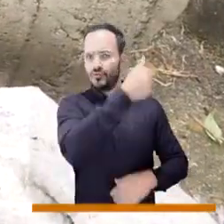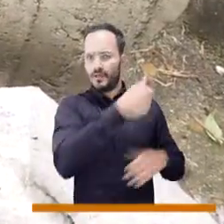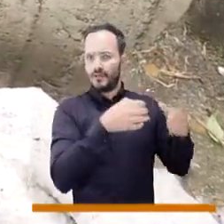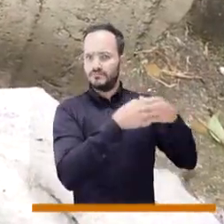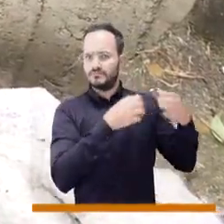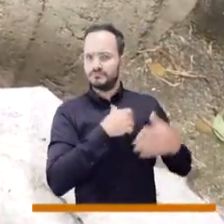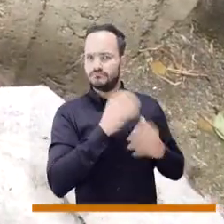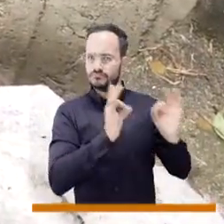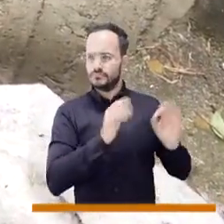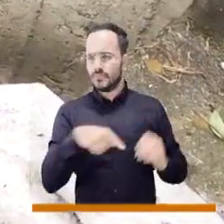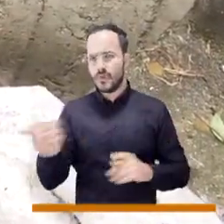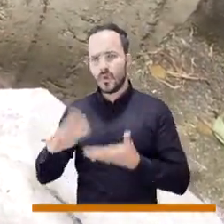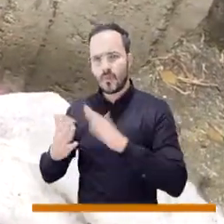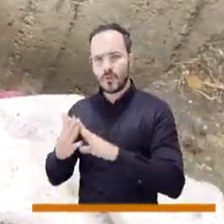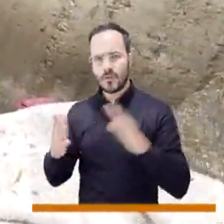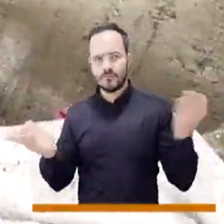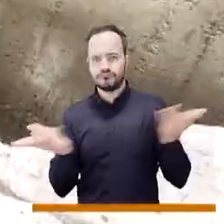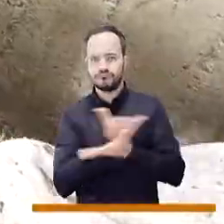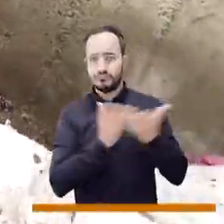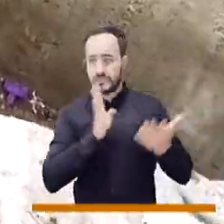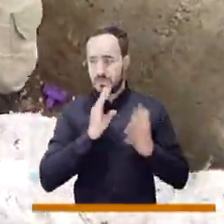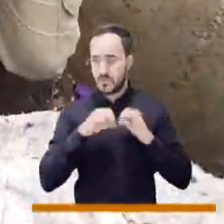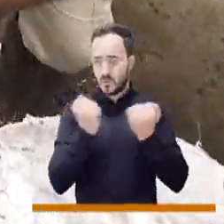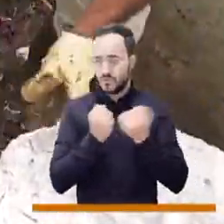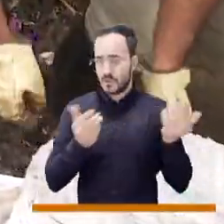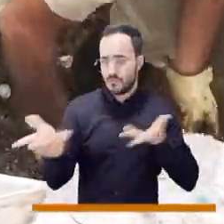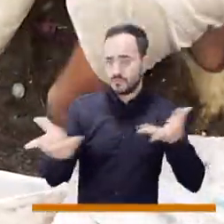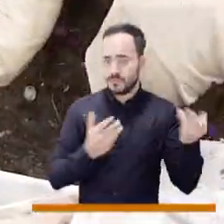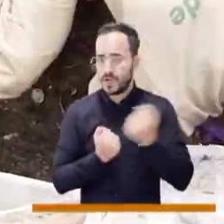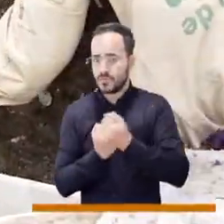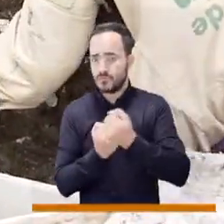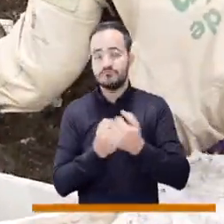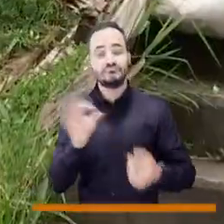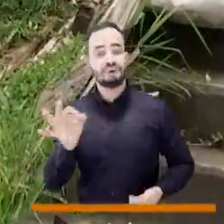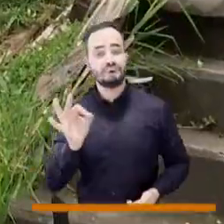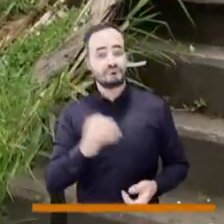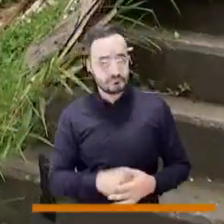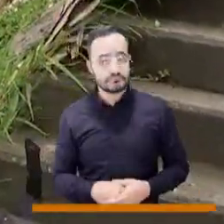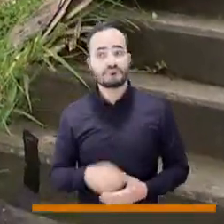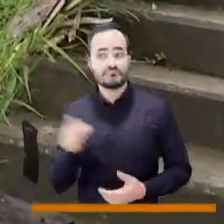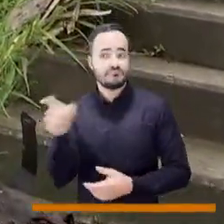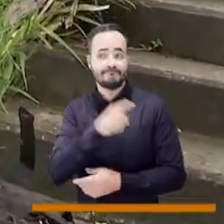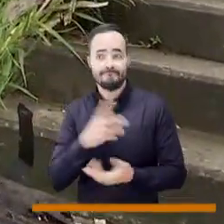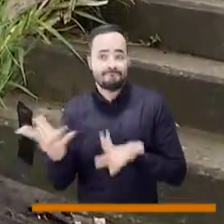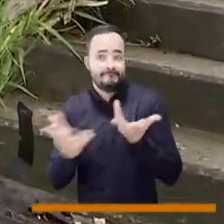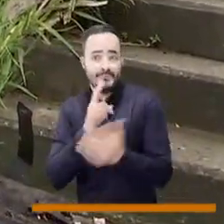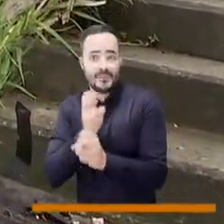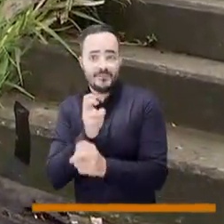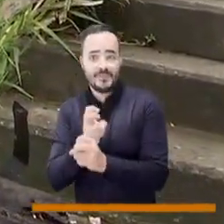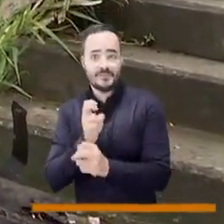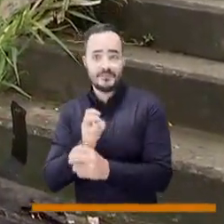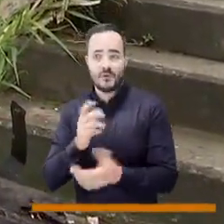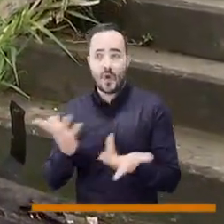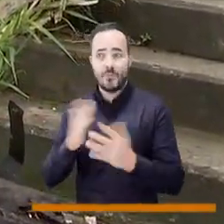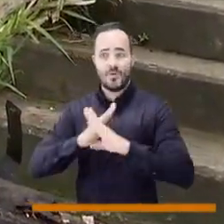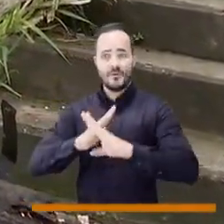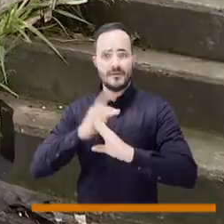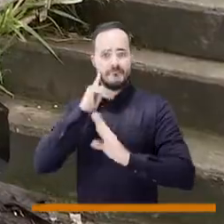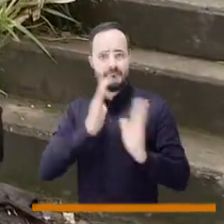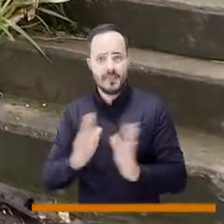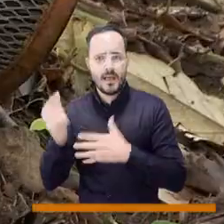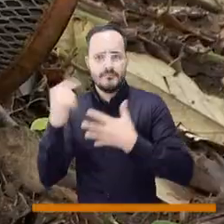las autoridades y la comunidad. Sí, así es, Mafe. Estas comunidades están en una situación muy vulnerable en la gestión del riesgo de